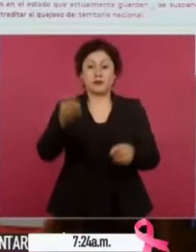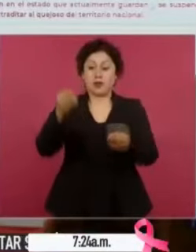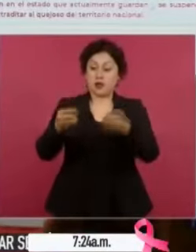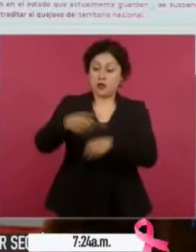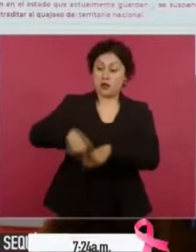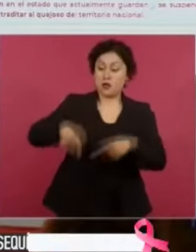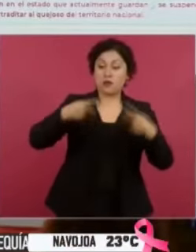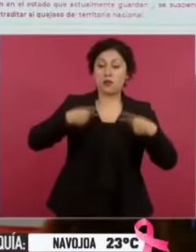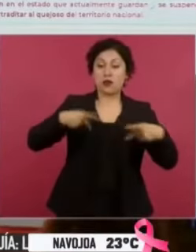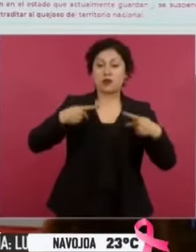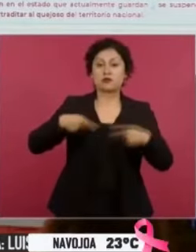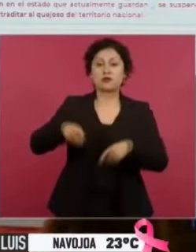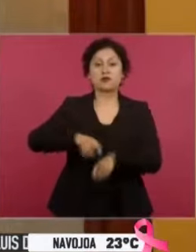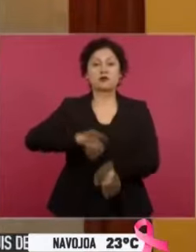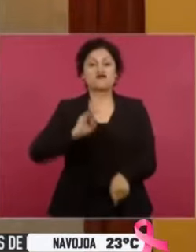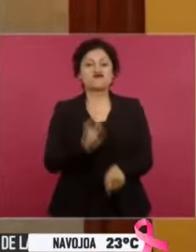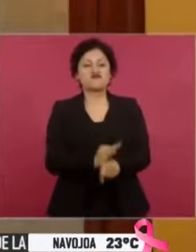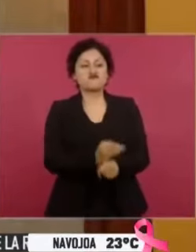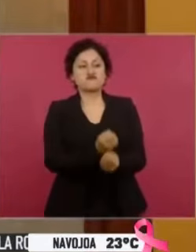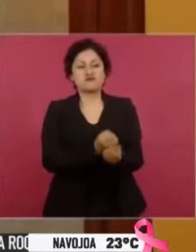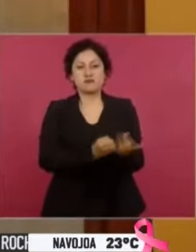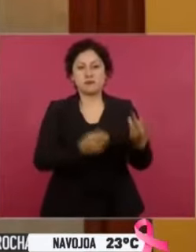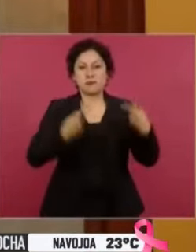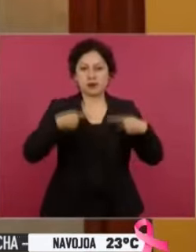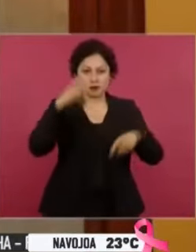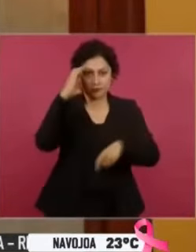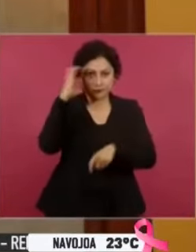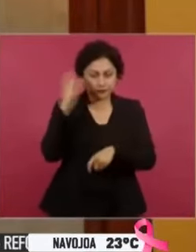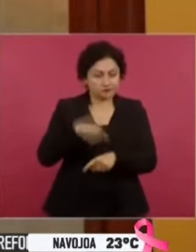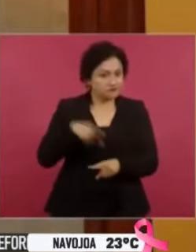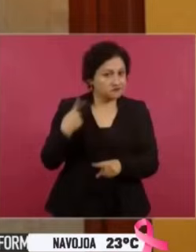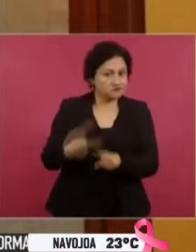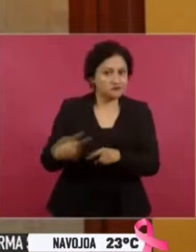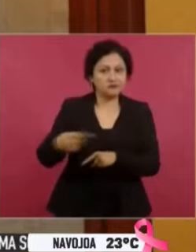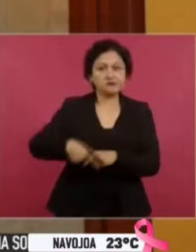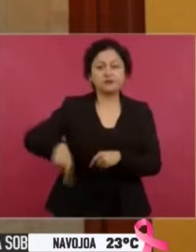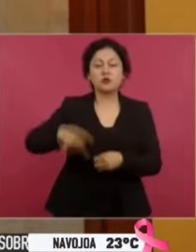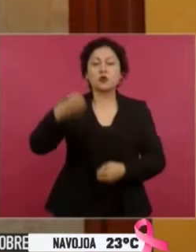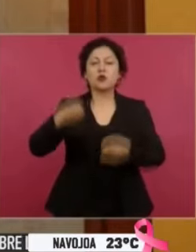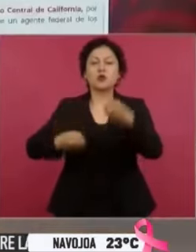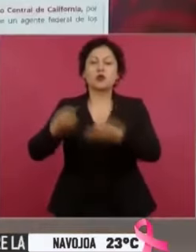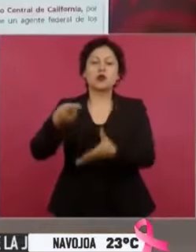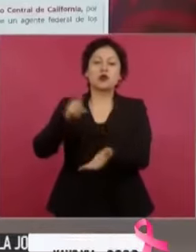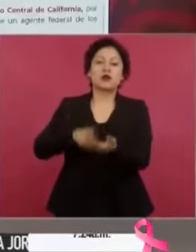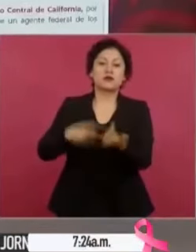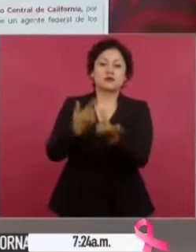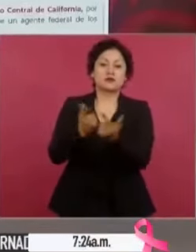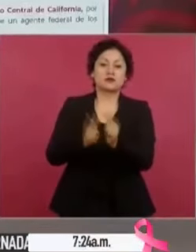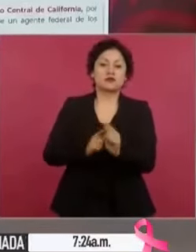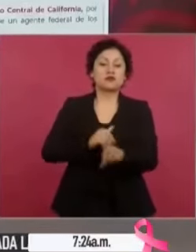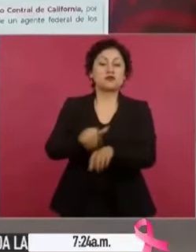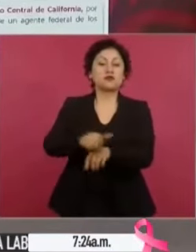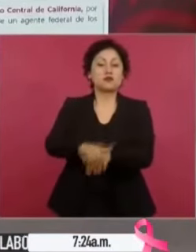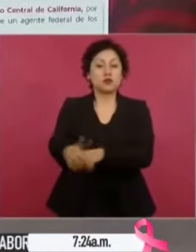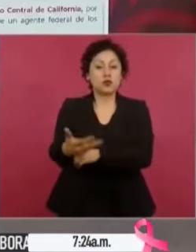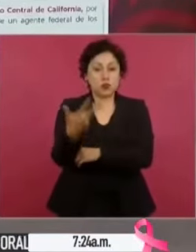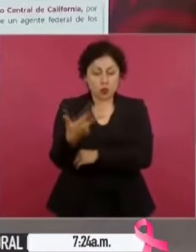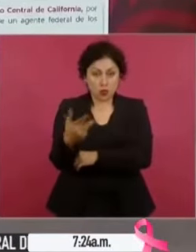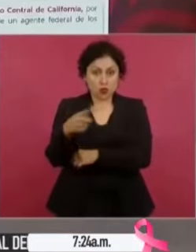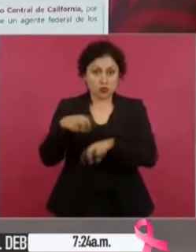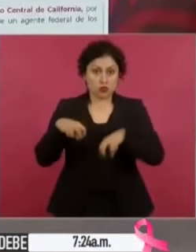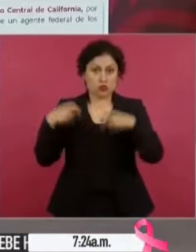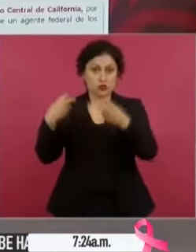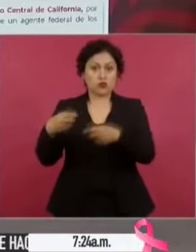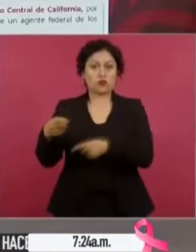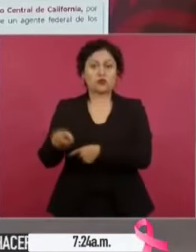Pues en este caso se trata del juez octavo de distrito en materia de amparo y juicios federales en el Estado de México, José